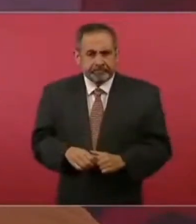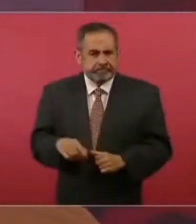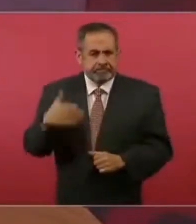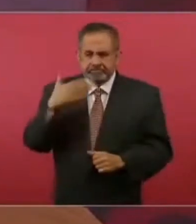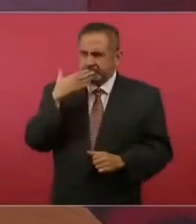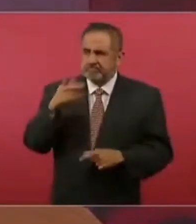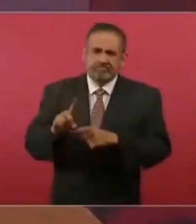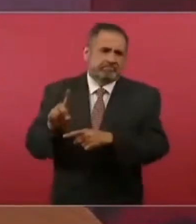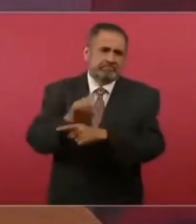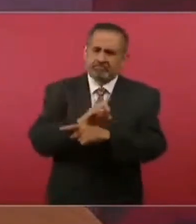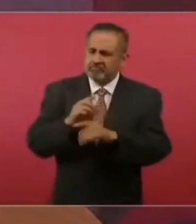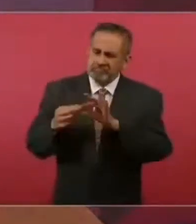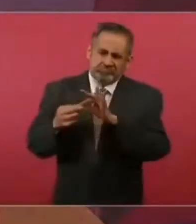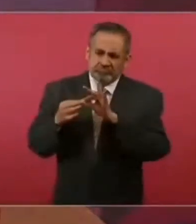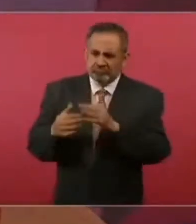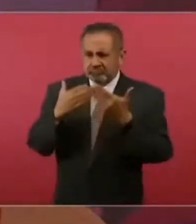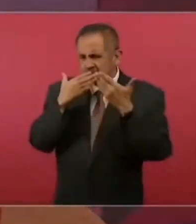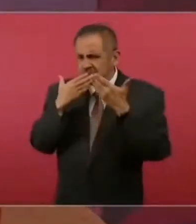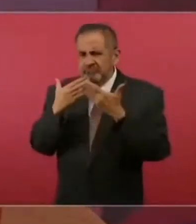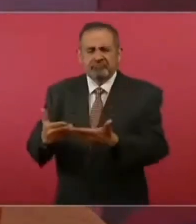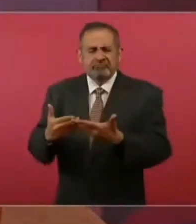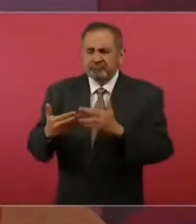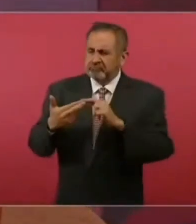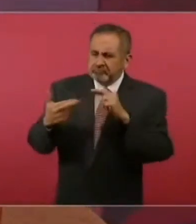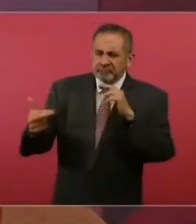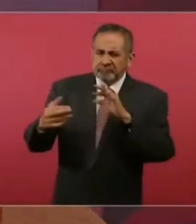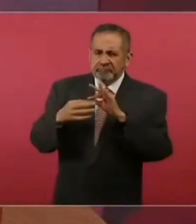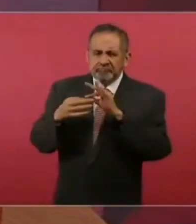se ha dado desde el principio muy bien,